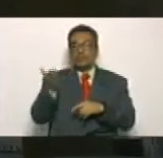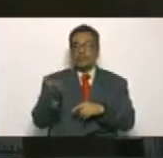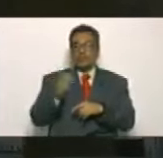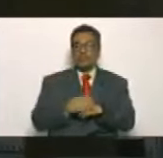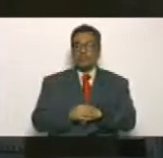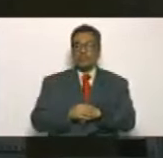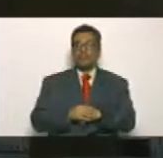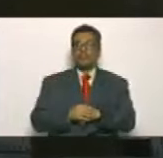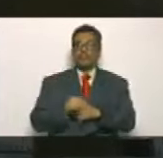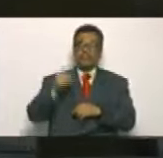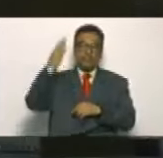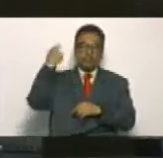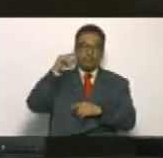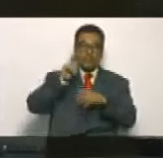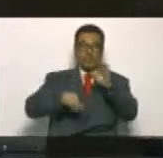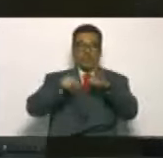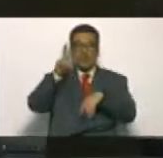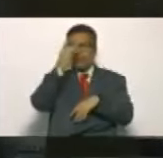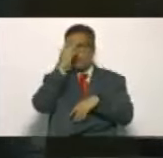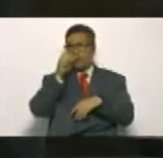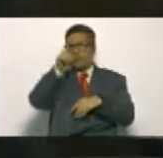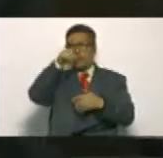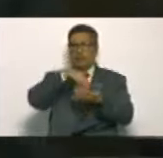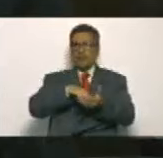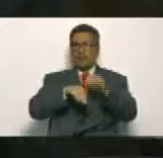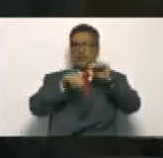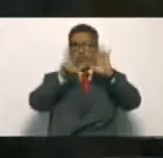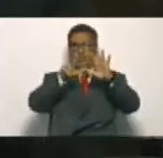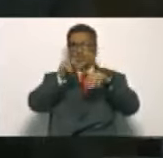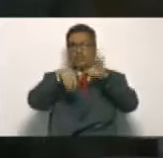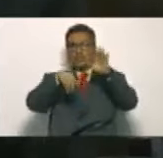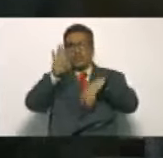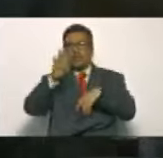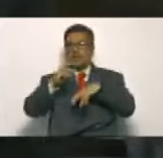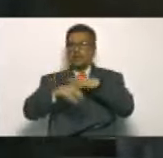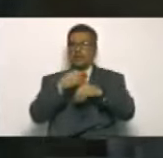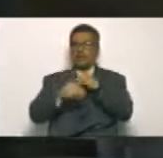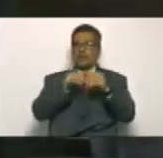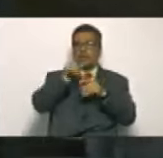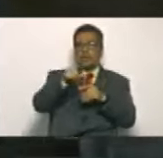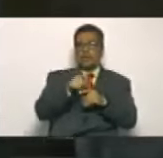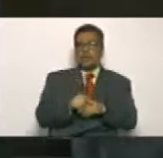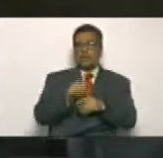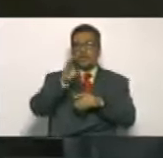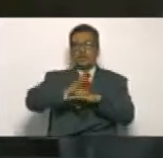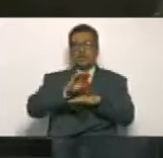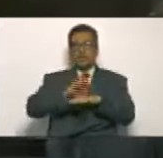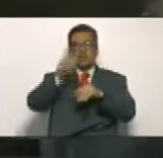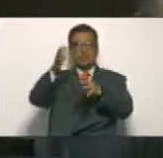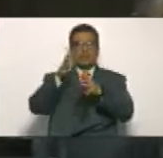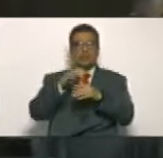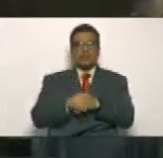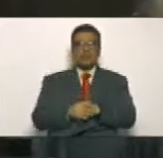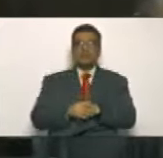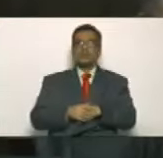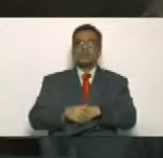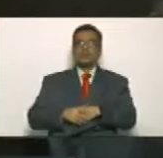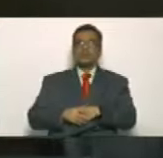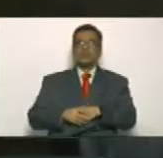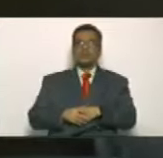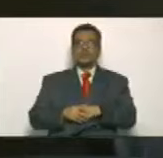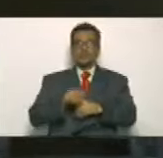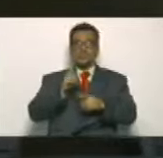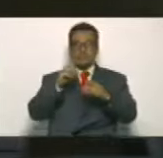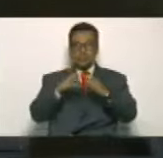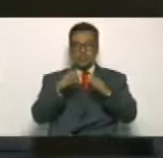importantes aquella del 12 de febrero de 1814, realizada esa hazaña en la ciudad de la Victoria. Con un grupo